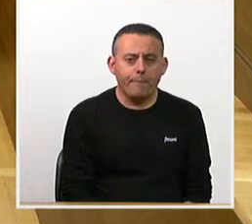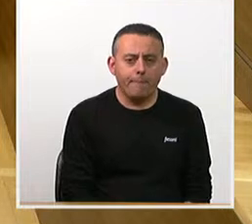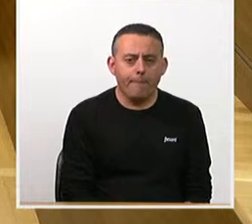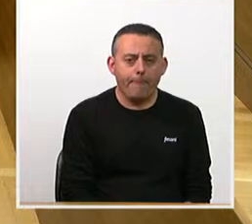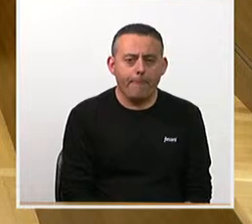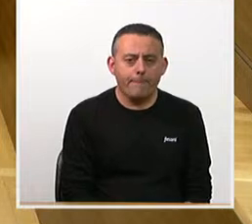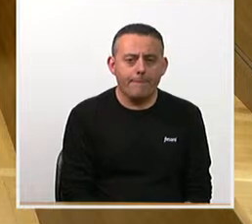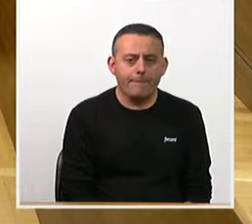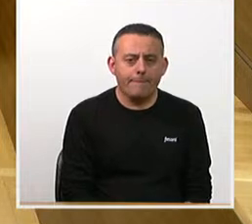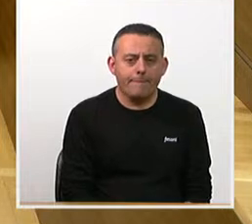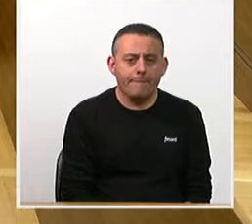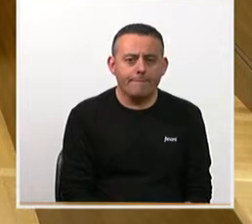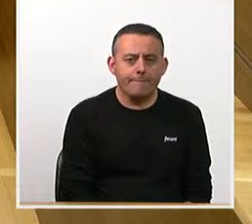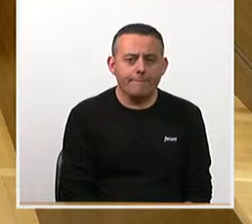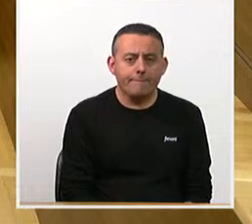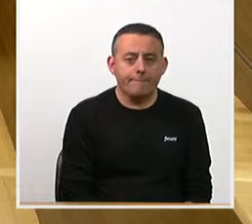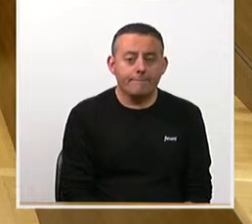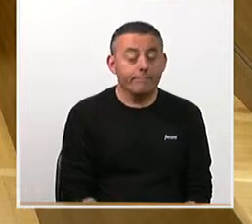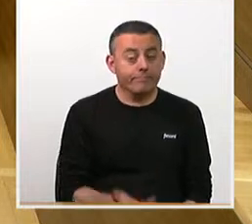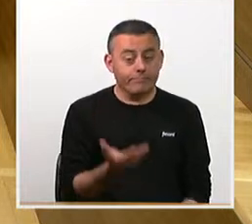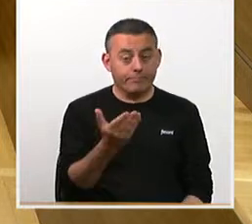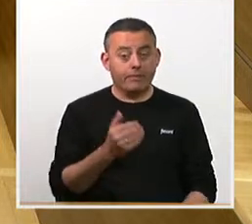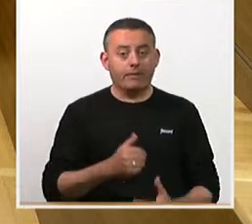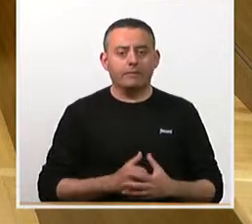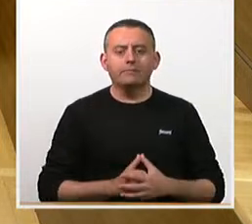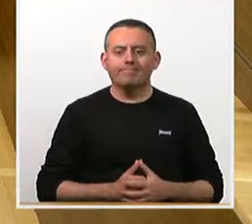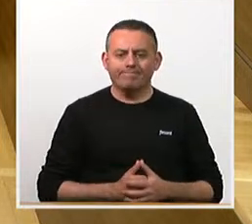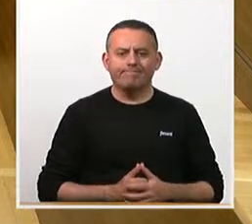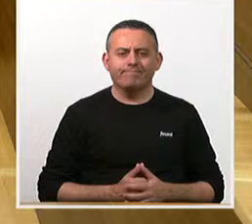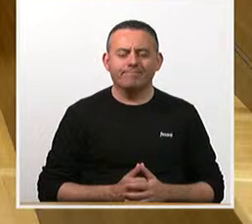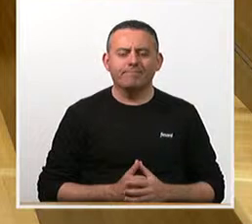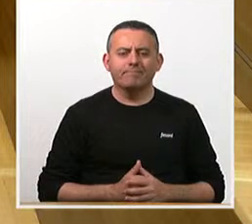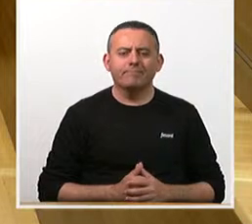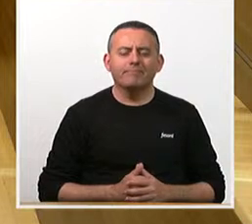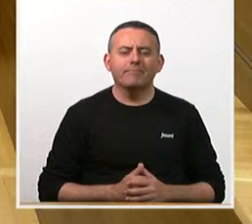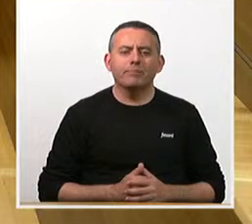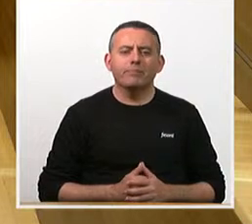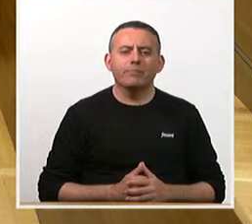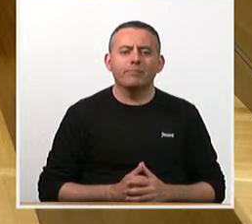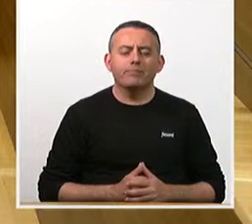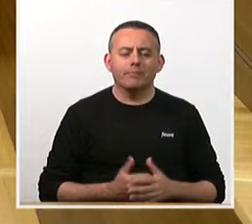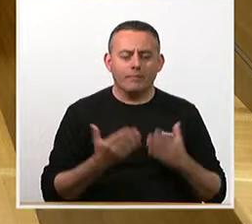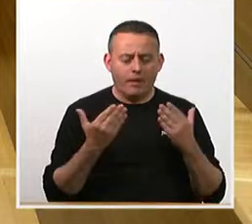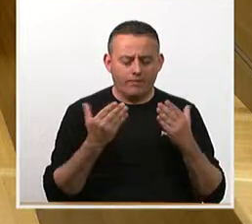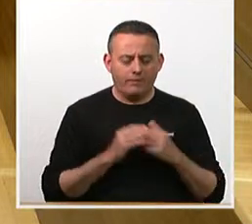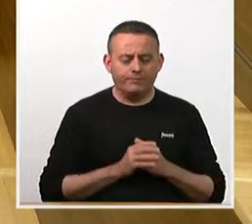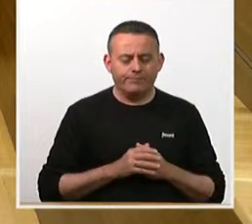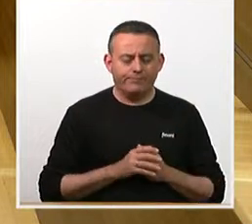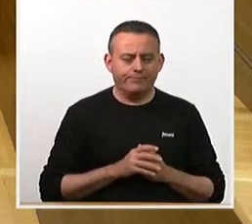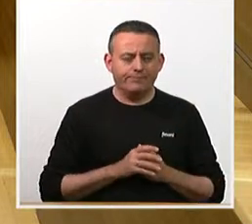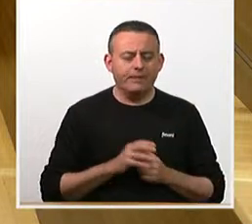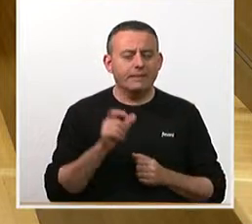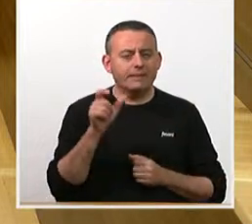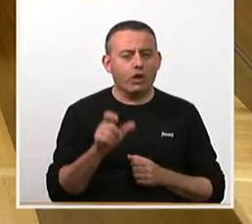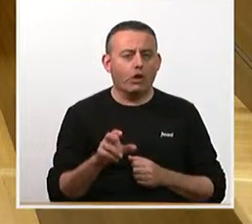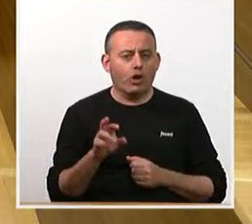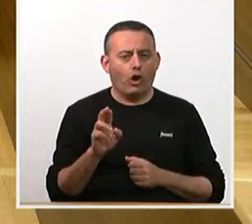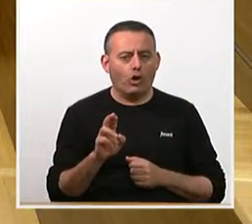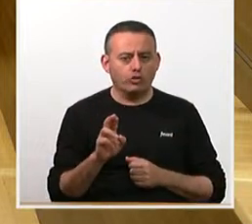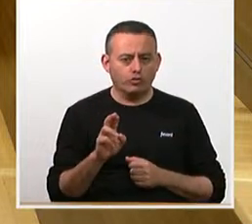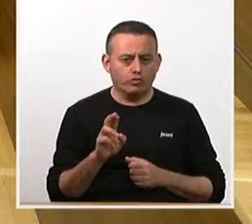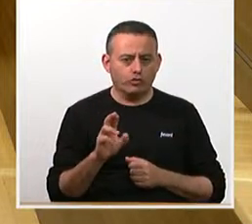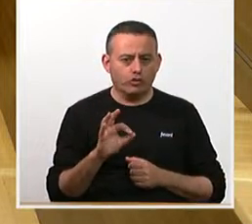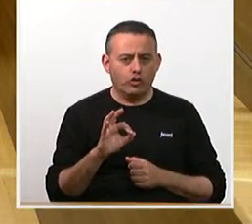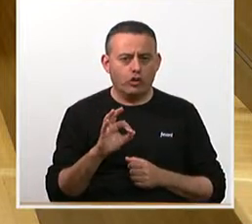Gracias Cuando quiera gracias mire señor roch el otro día usted ya pedido mi